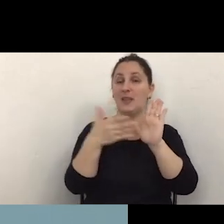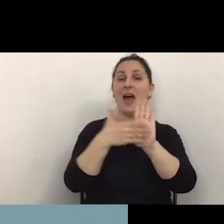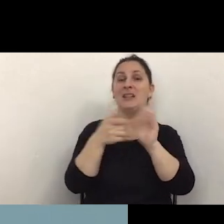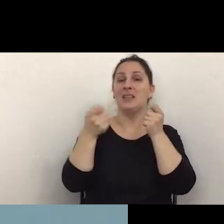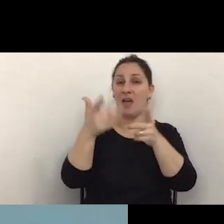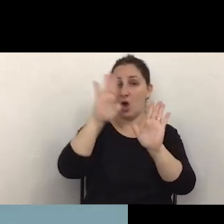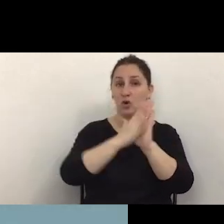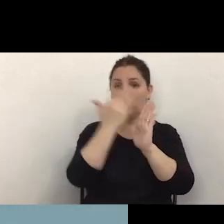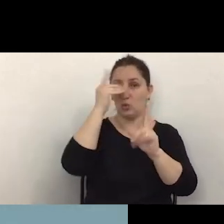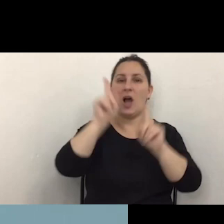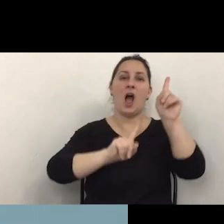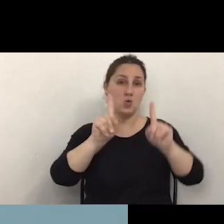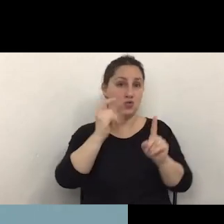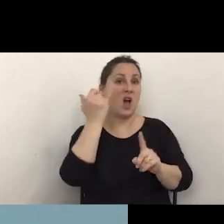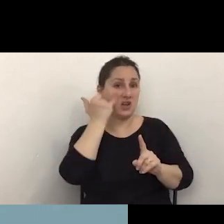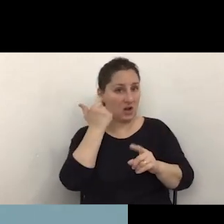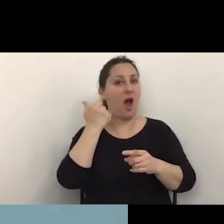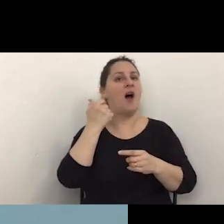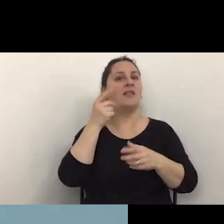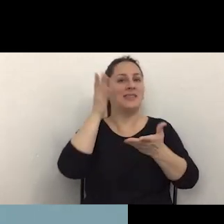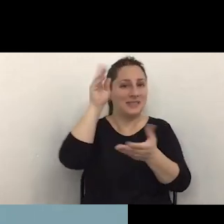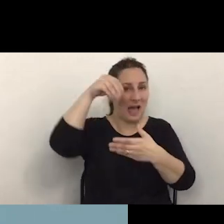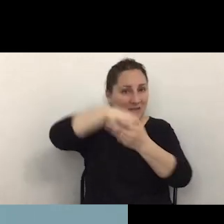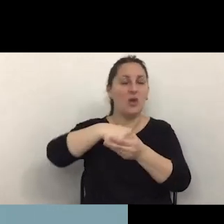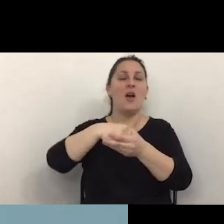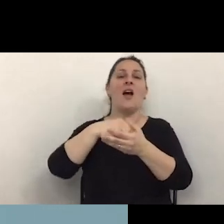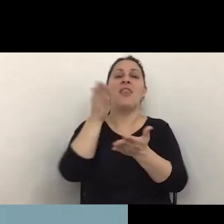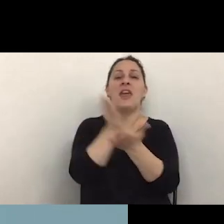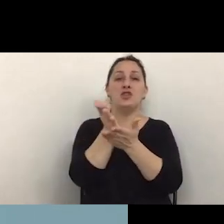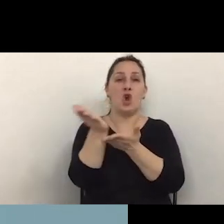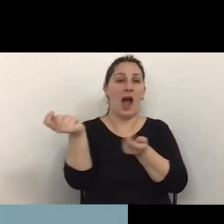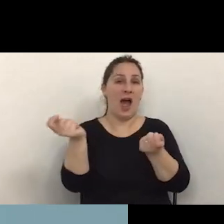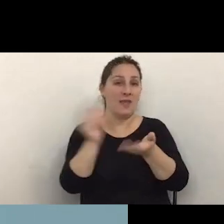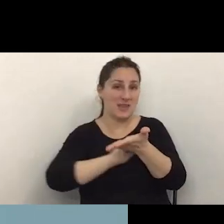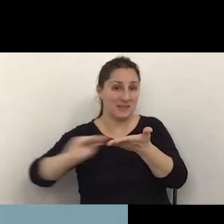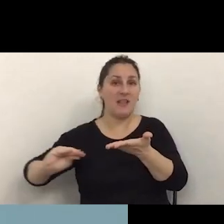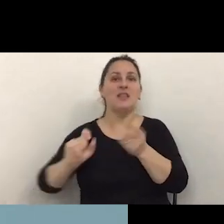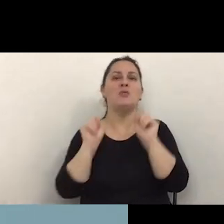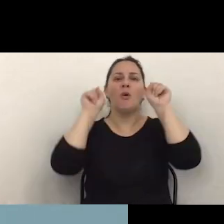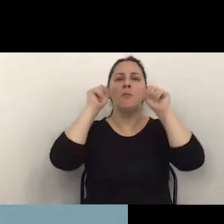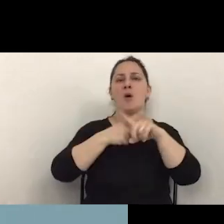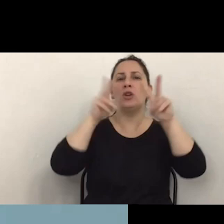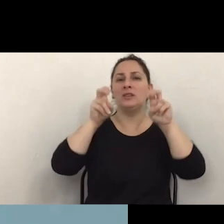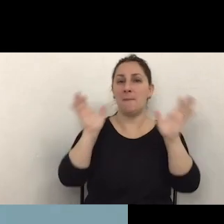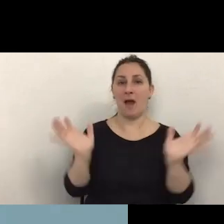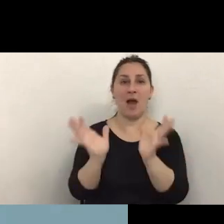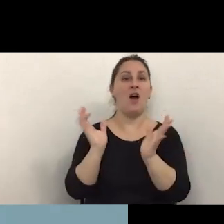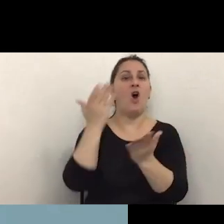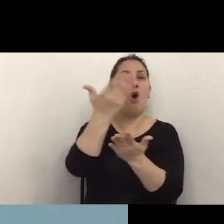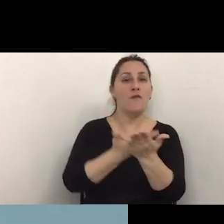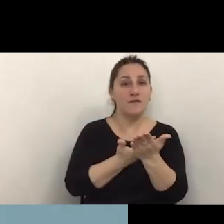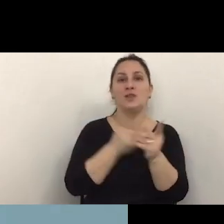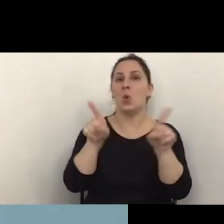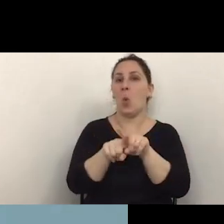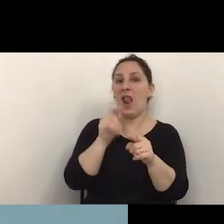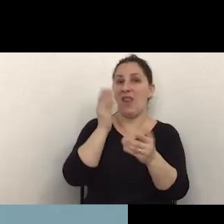bien algunas ya se encuentran en el campo del derecho administrativo por ser una cuestión que se impulsa de oficio de la misma manera que el derecho